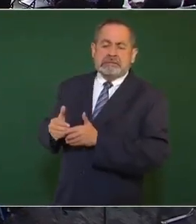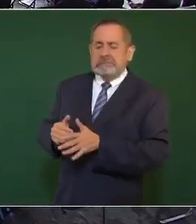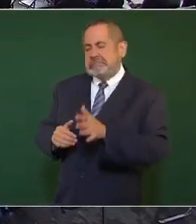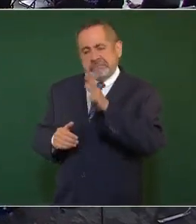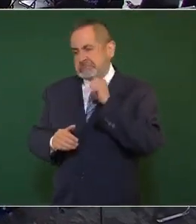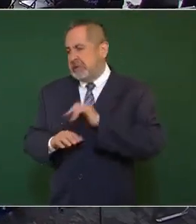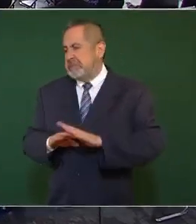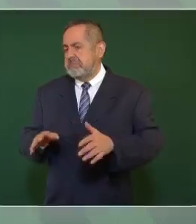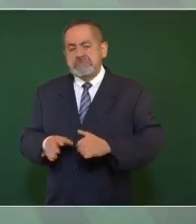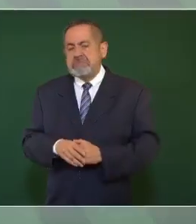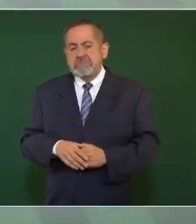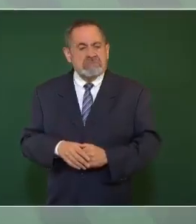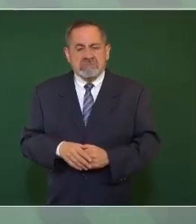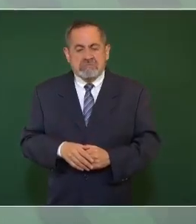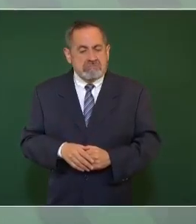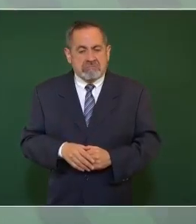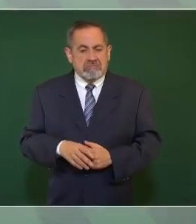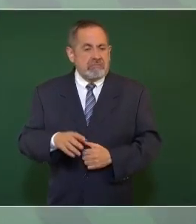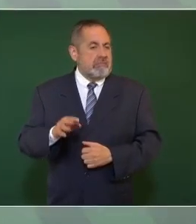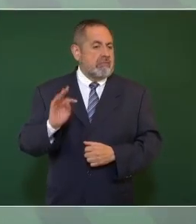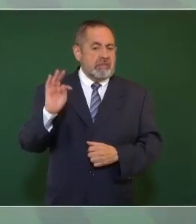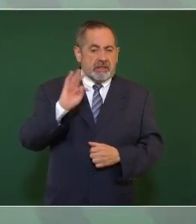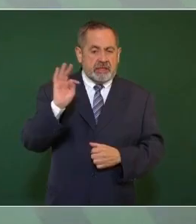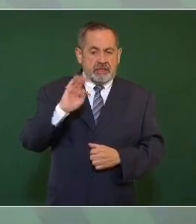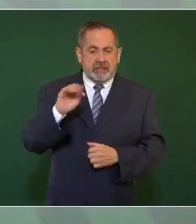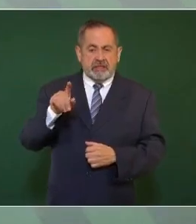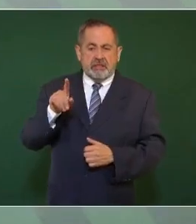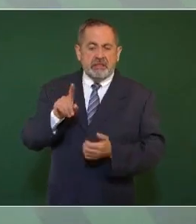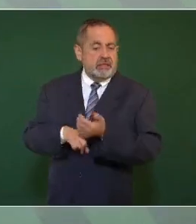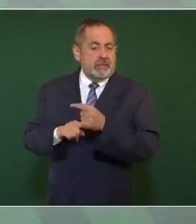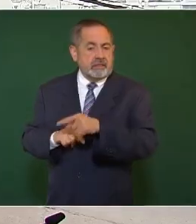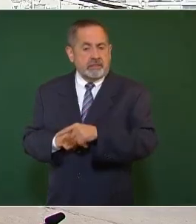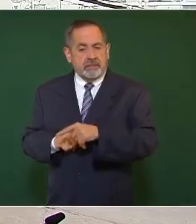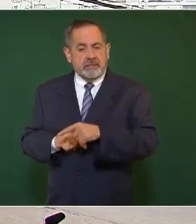si se protege, en el caso de la